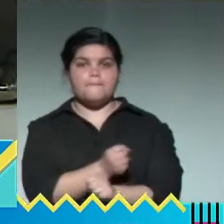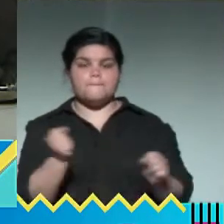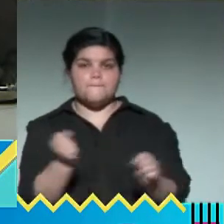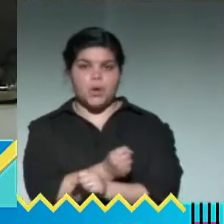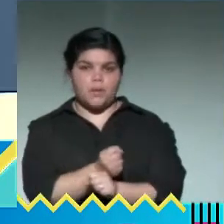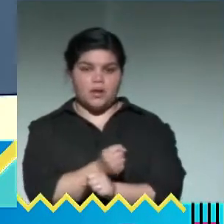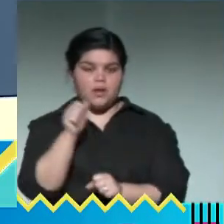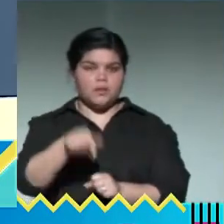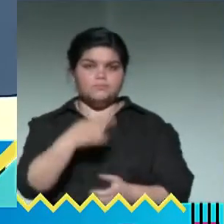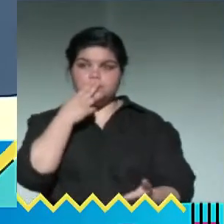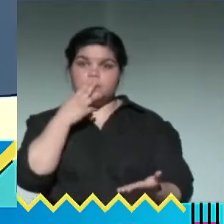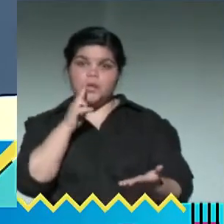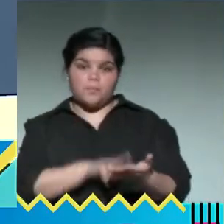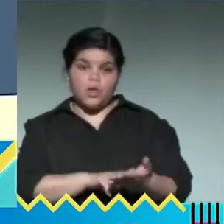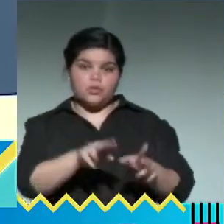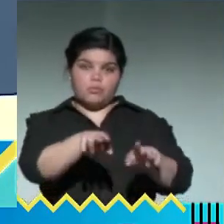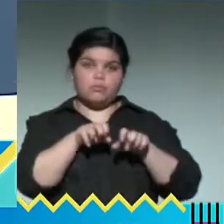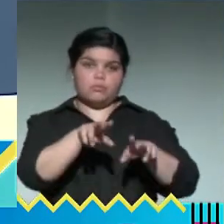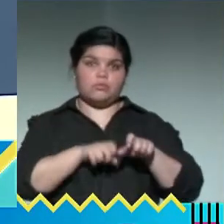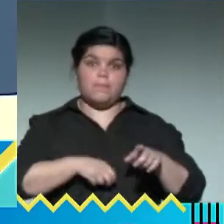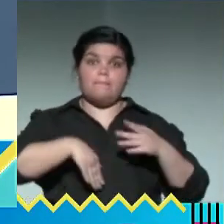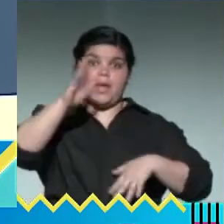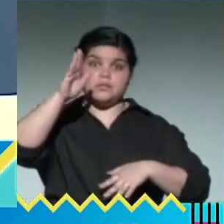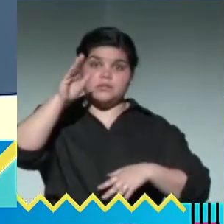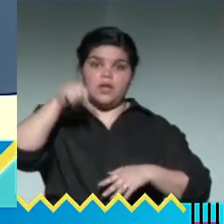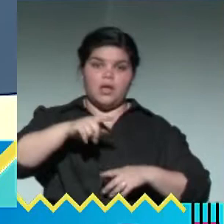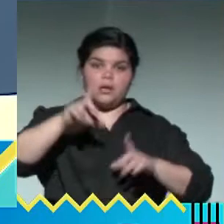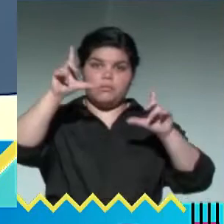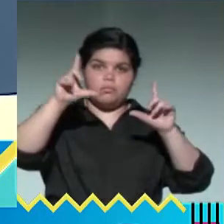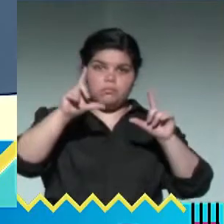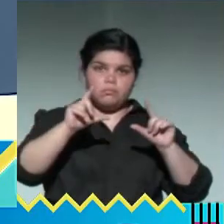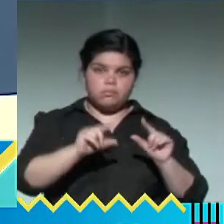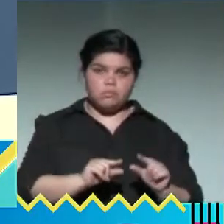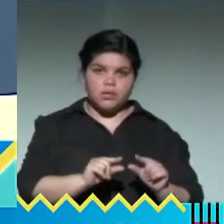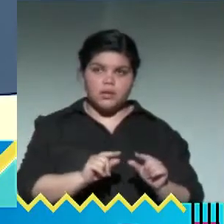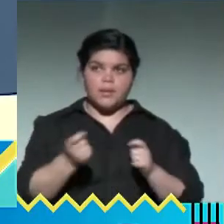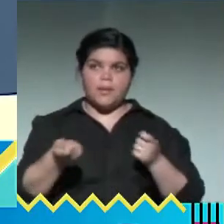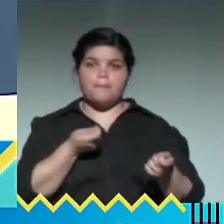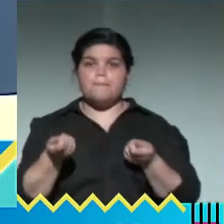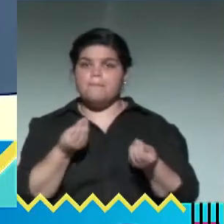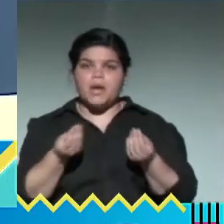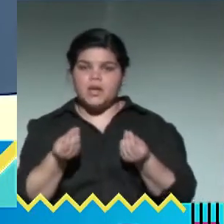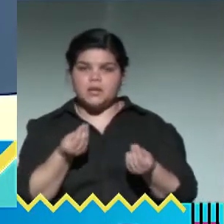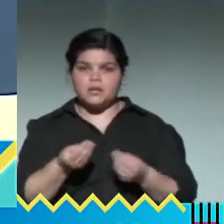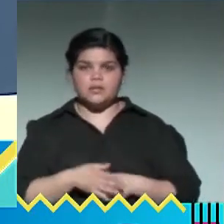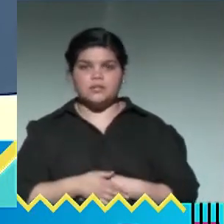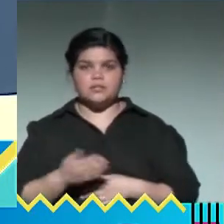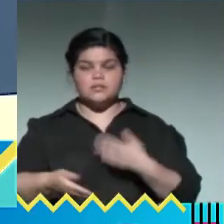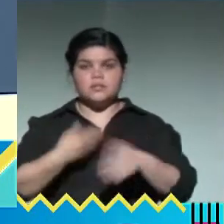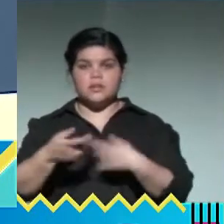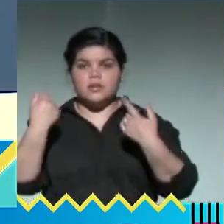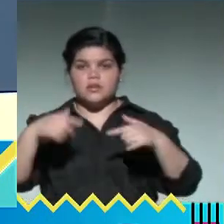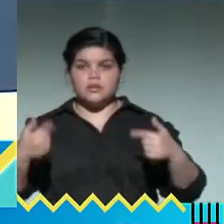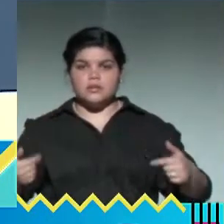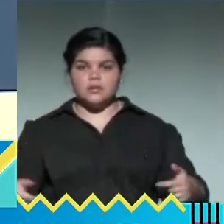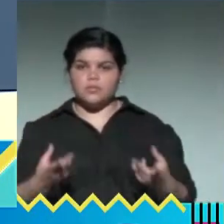que más recaudo, lo bajo a cambio de mayores recursos discrecionales de la nación, porque el